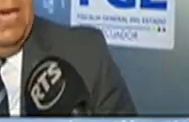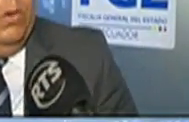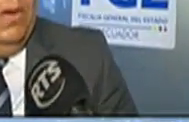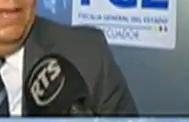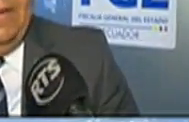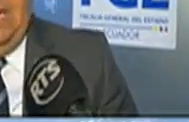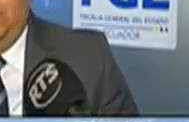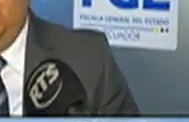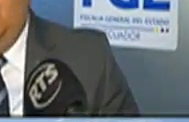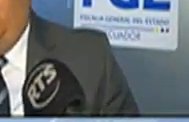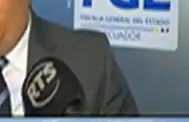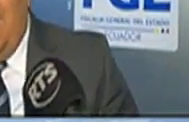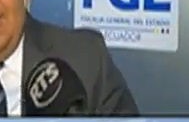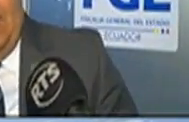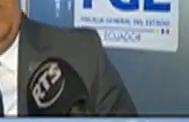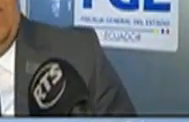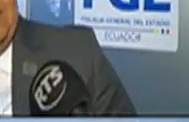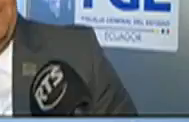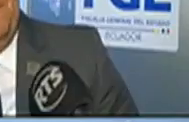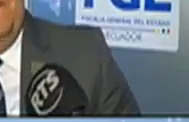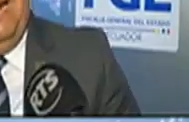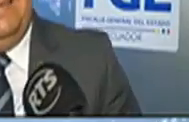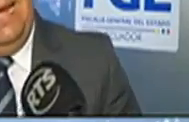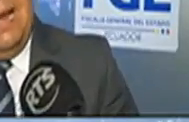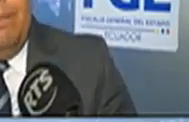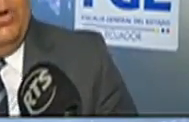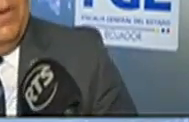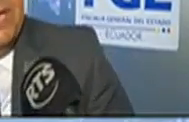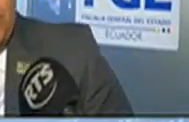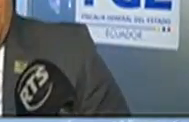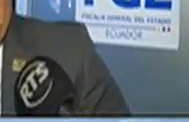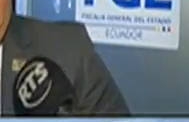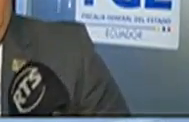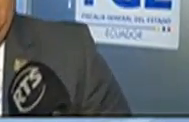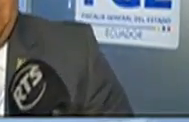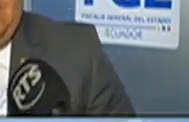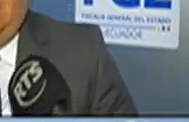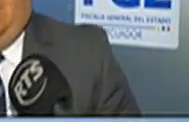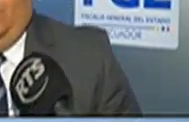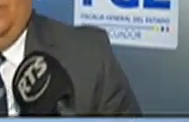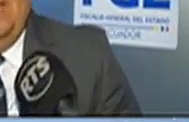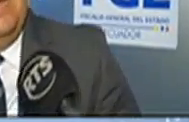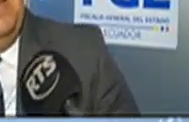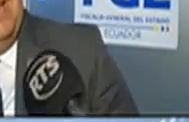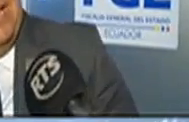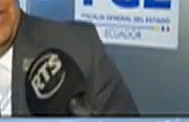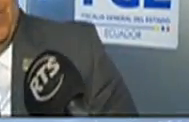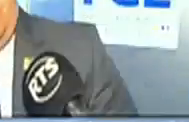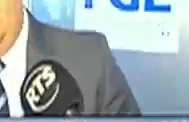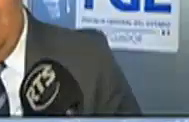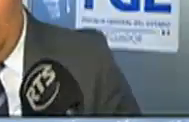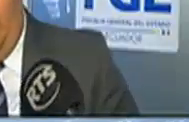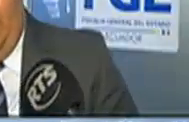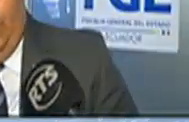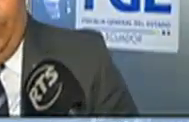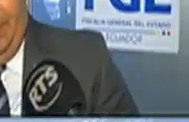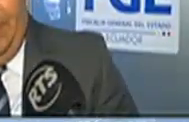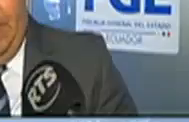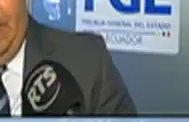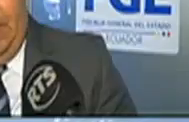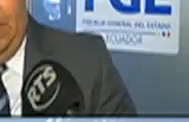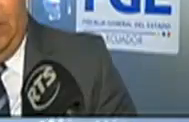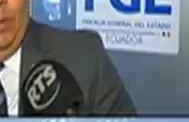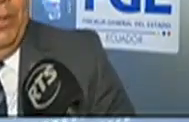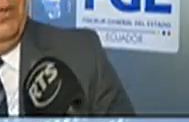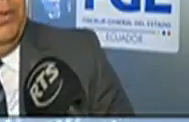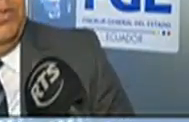un vehículo en este caso, por varias horas, para sacar provecho de aquello, es decir, obtener dinero, estaríamos dentro pues